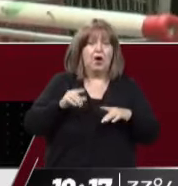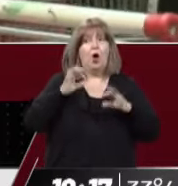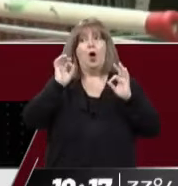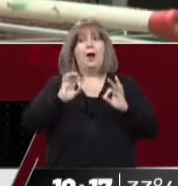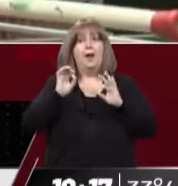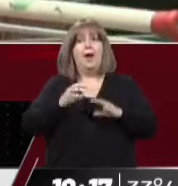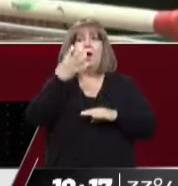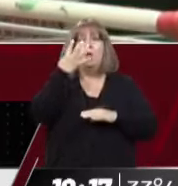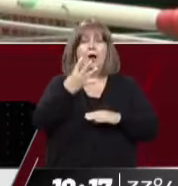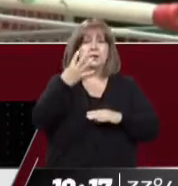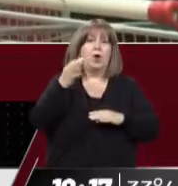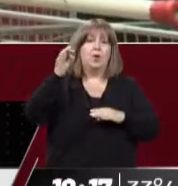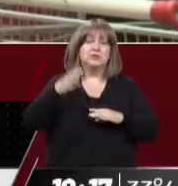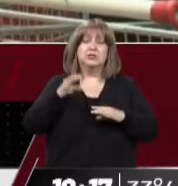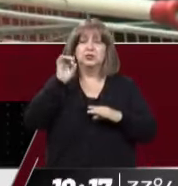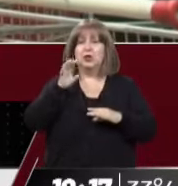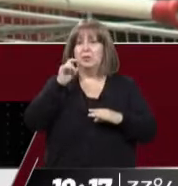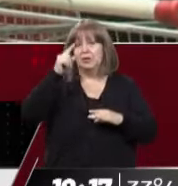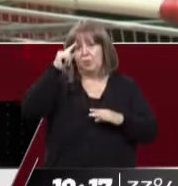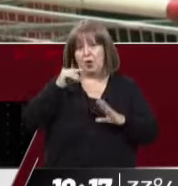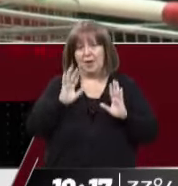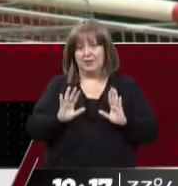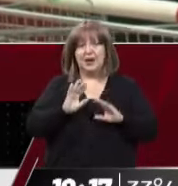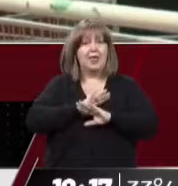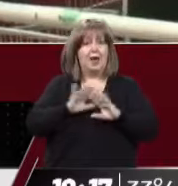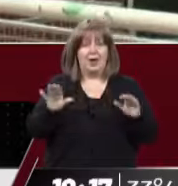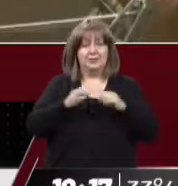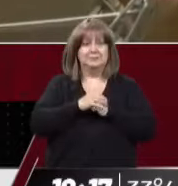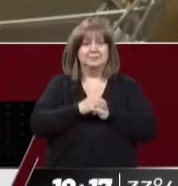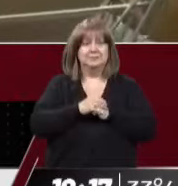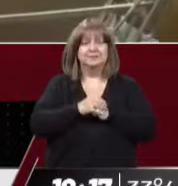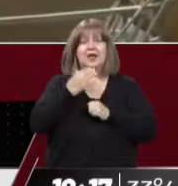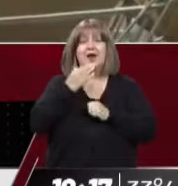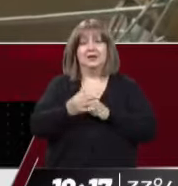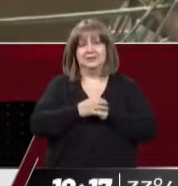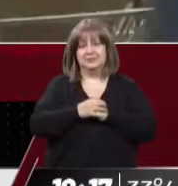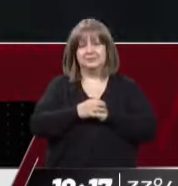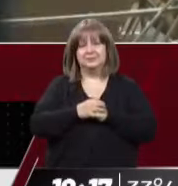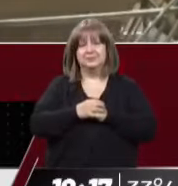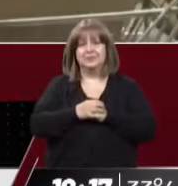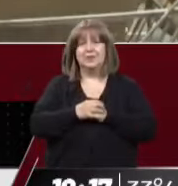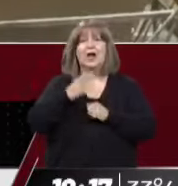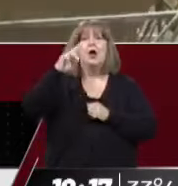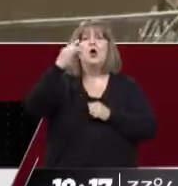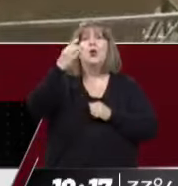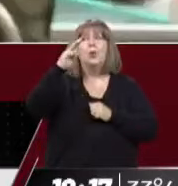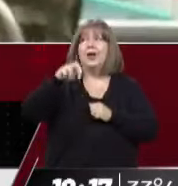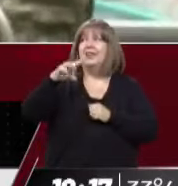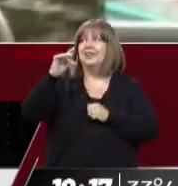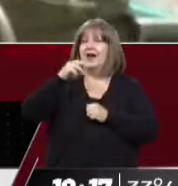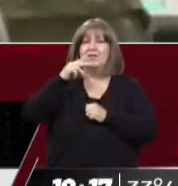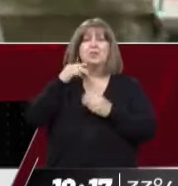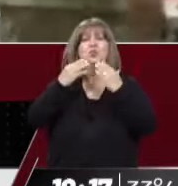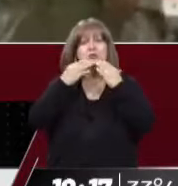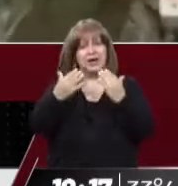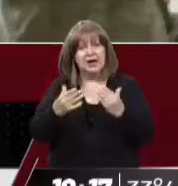del 4% mensual. Muchísimas gracias, Rubén. No, por favor, gracias a ustedes. Saludos. Muy bien, muy amable. Rubén David, entonces,